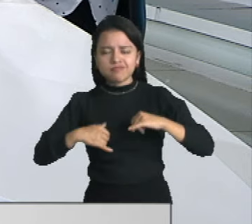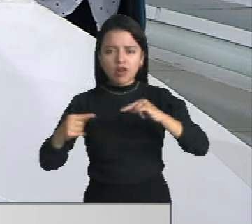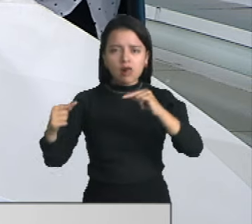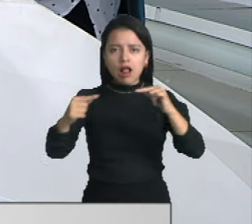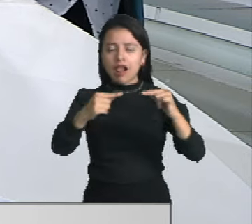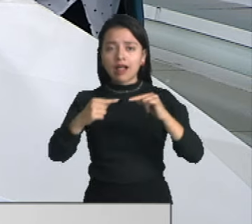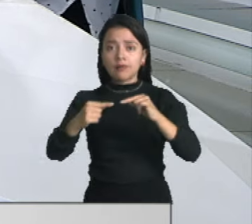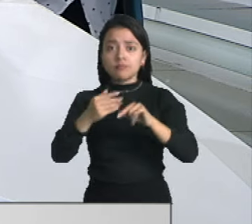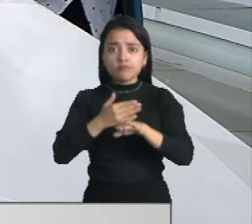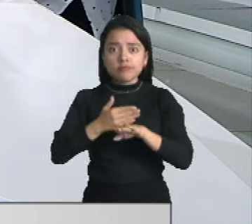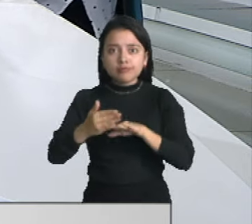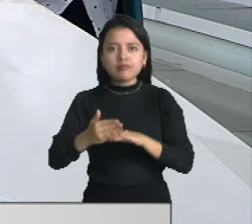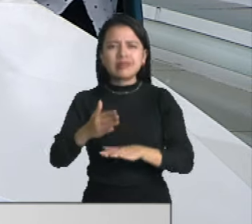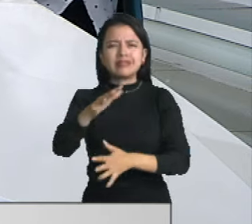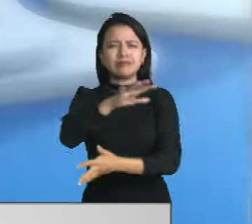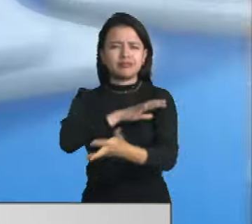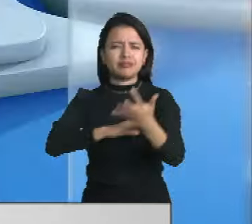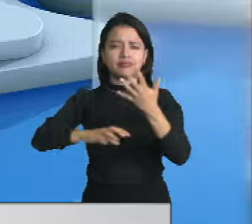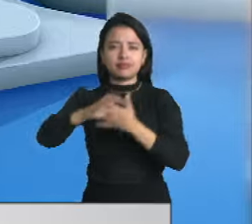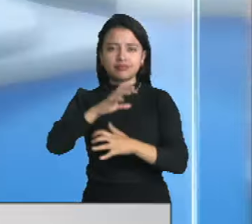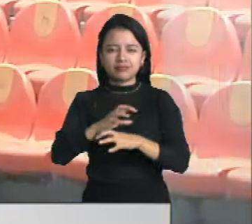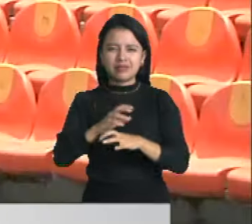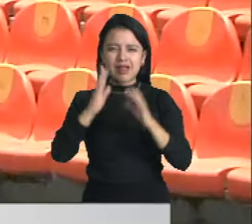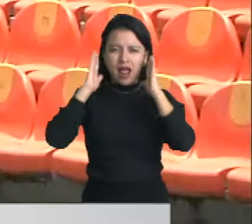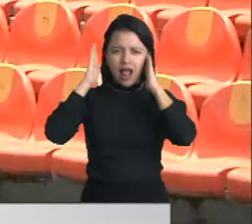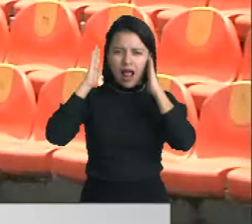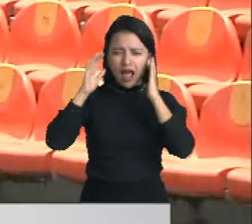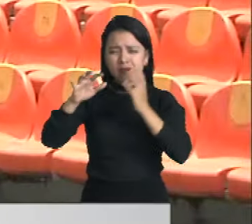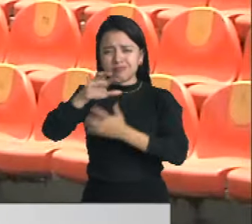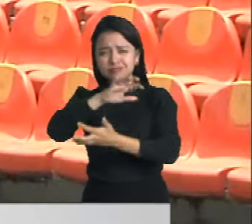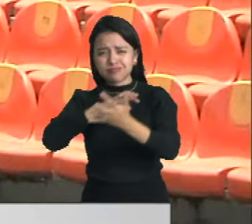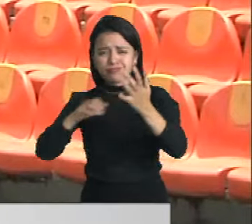Atanasio Girardot. Hernán, muy buenas tardes.